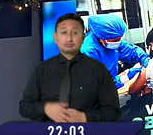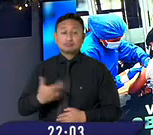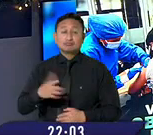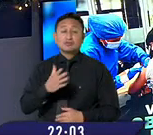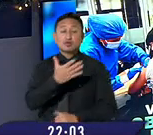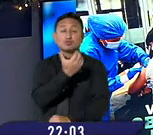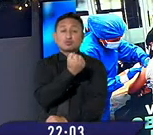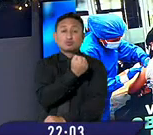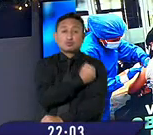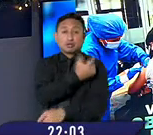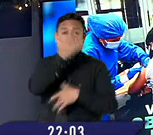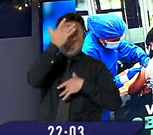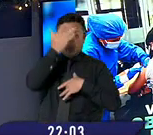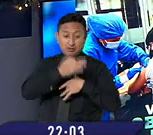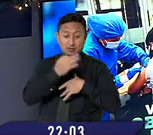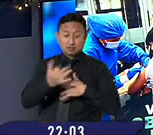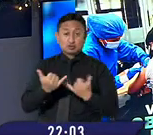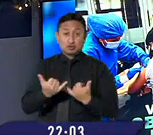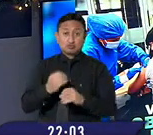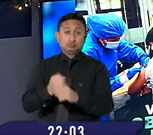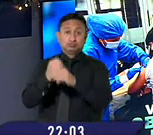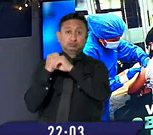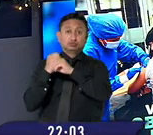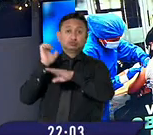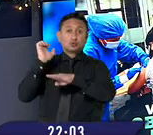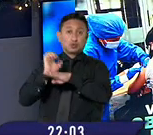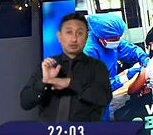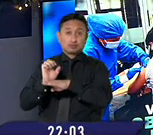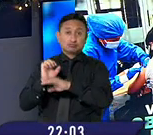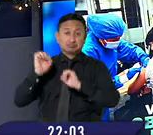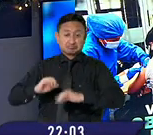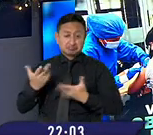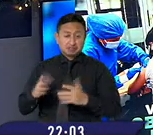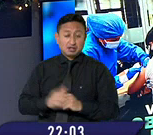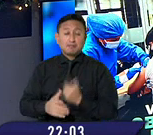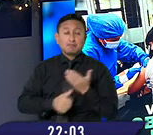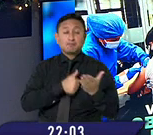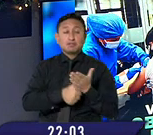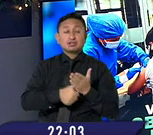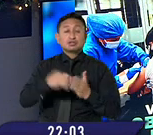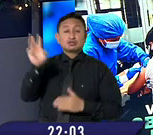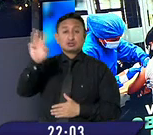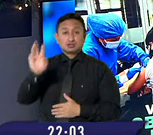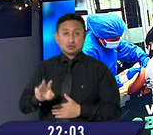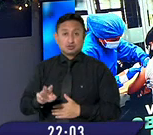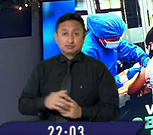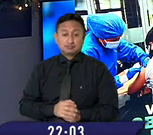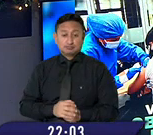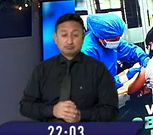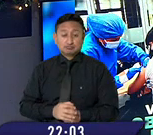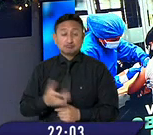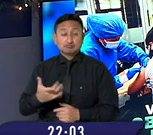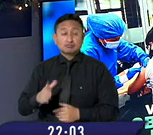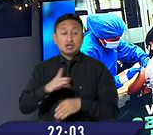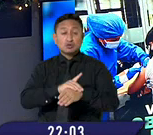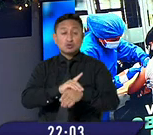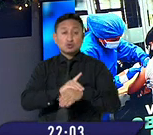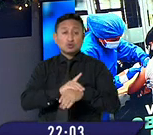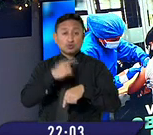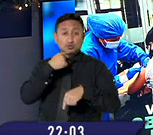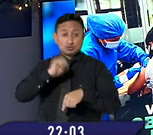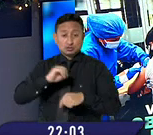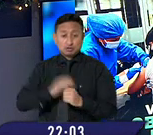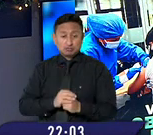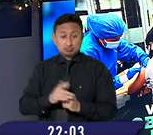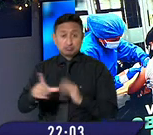La vacuna contra el COVID-19 es obligatoria en el Ecuador. Así lo determinó el Ministerio de Salud Pública. Expertos defienden